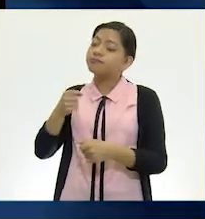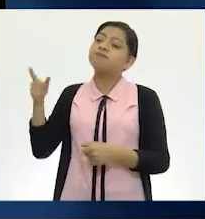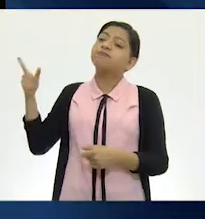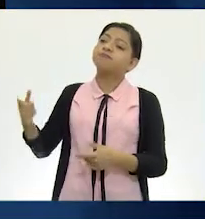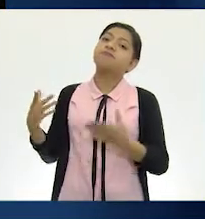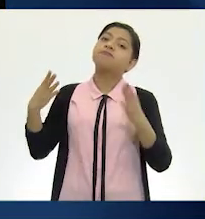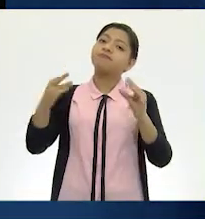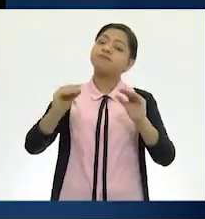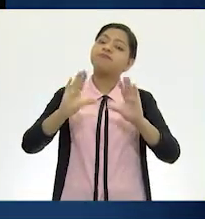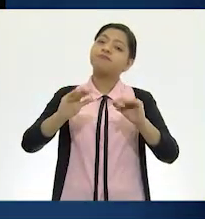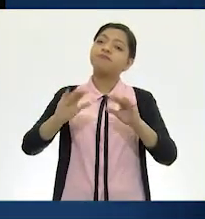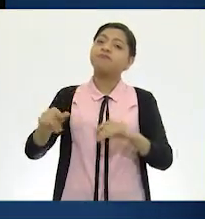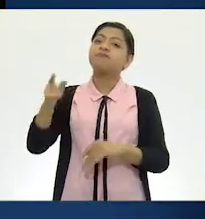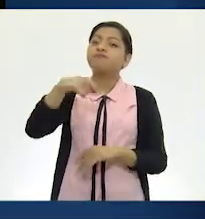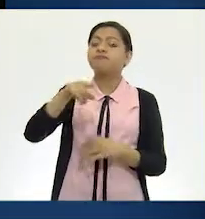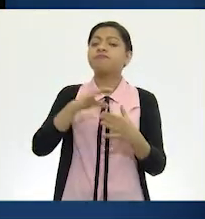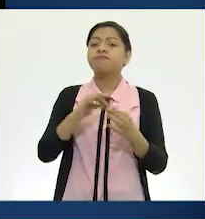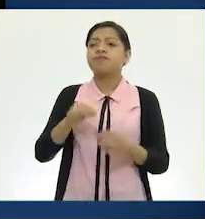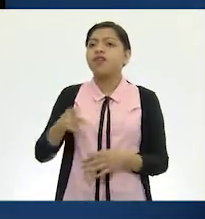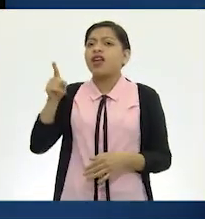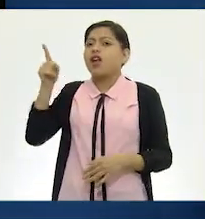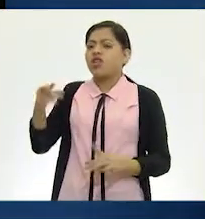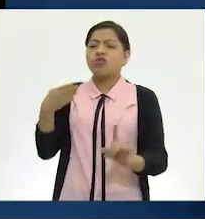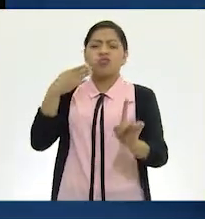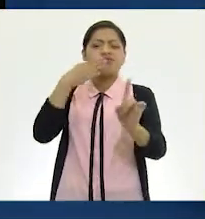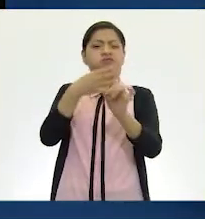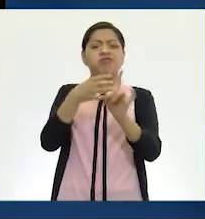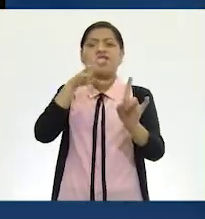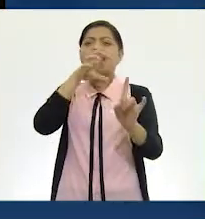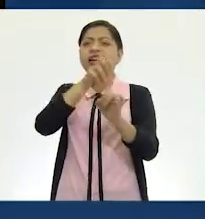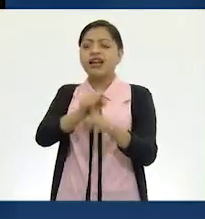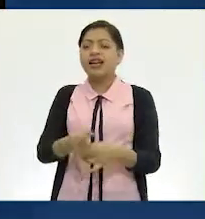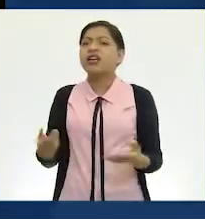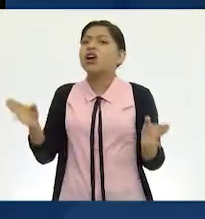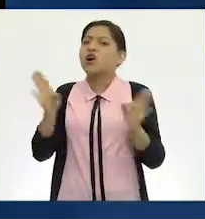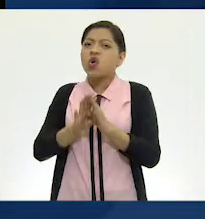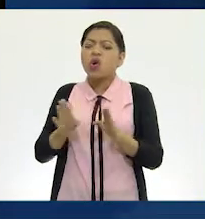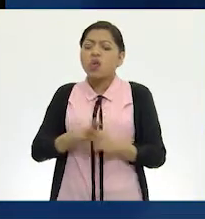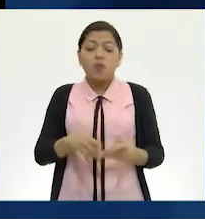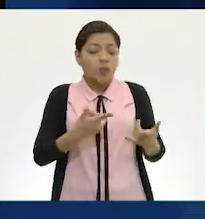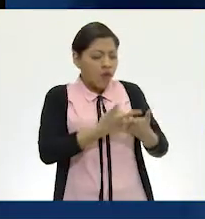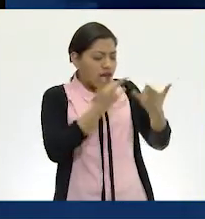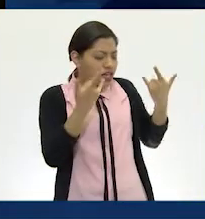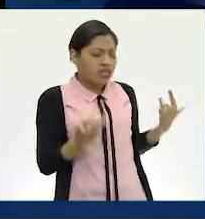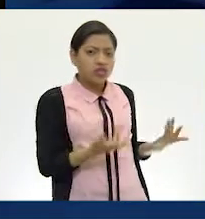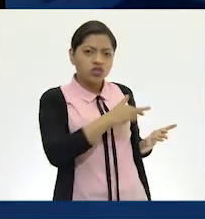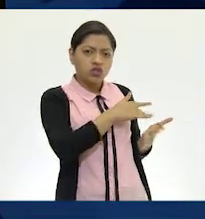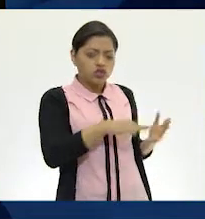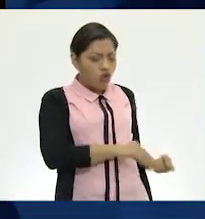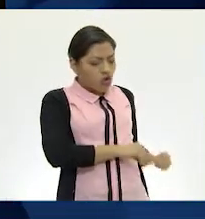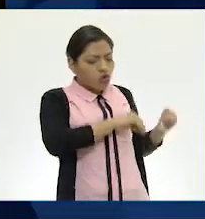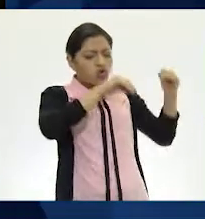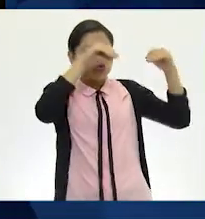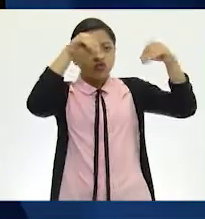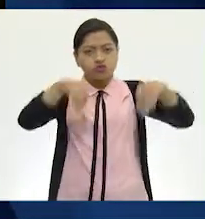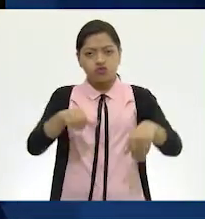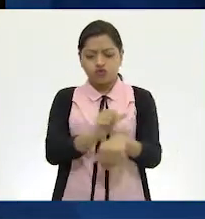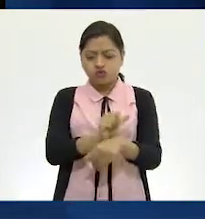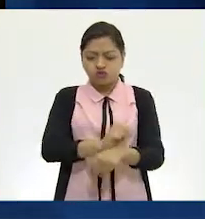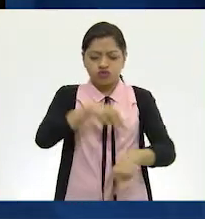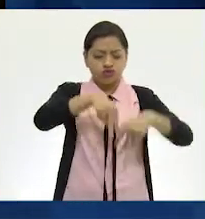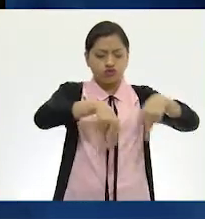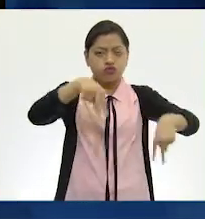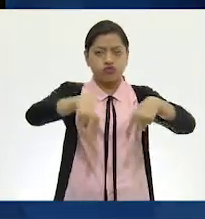¿qué retos tuviste, Edgar, con este montaje? ¿Cómo es que adaptaste esta historia para que fuera un lenguaje